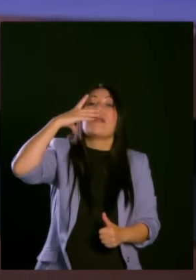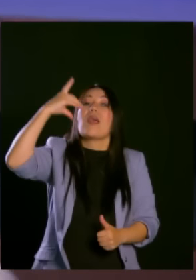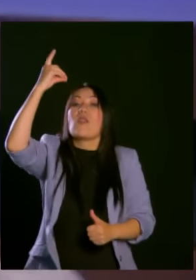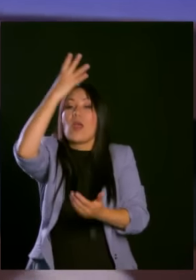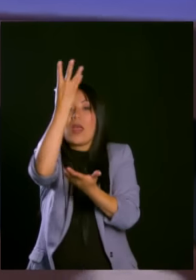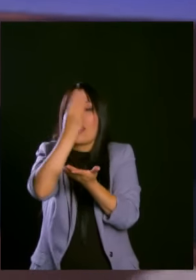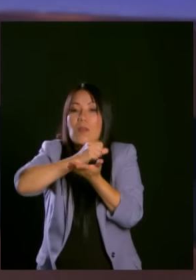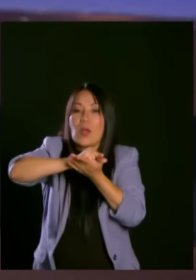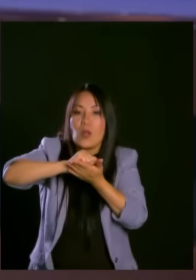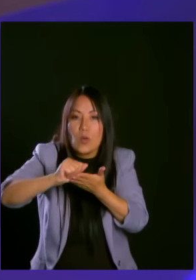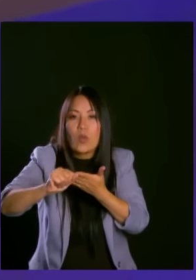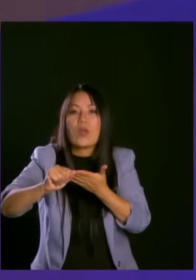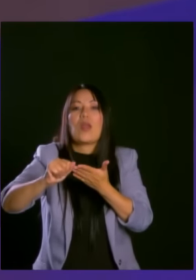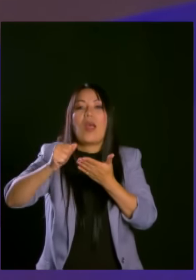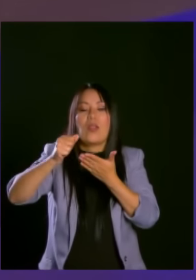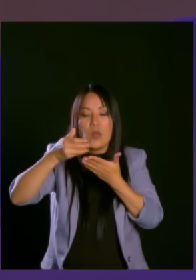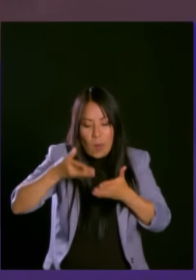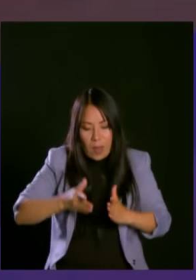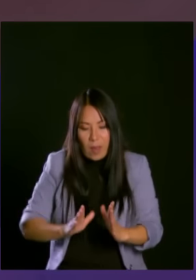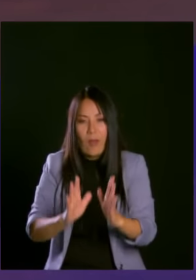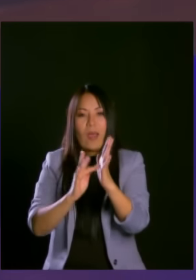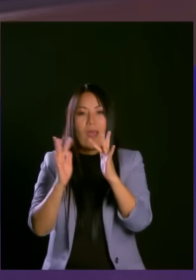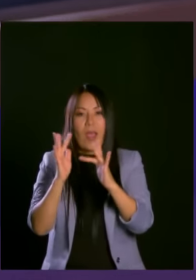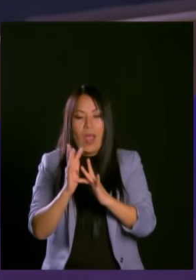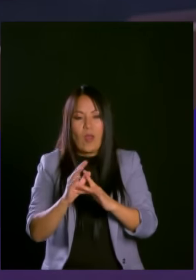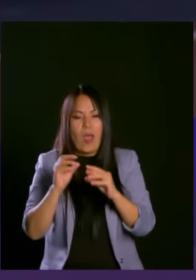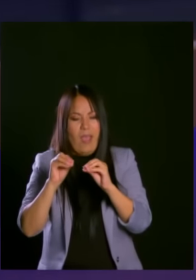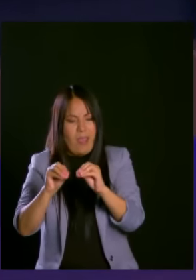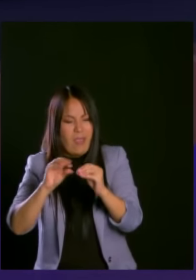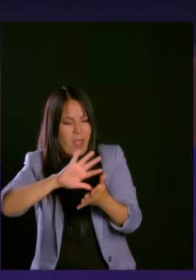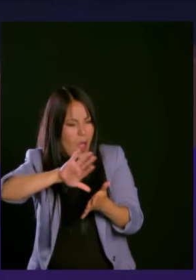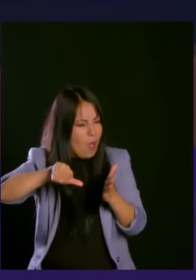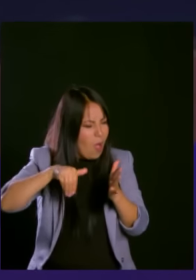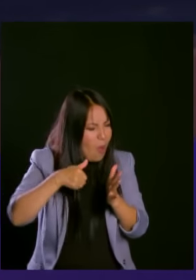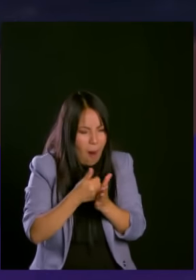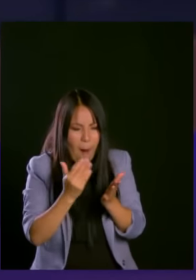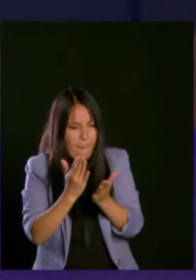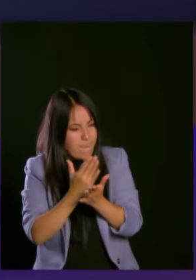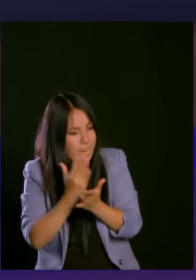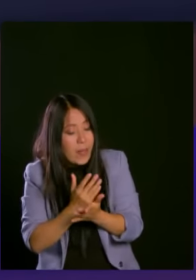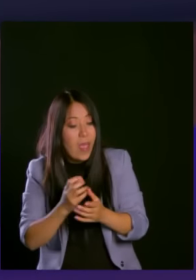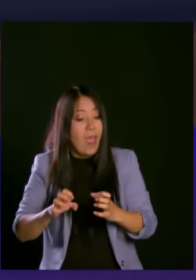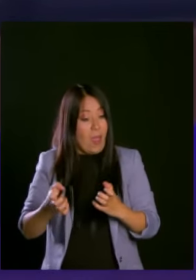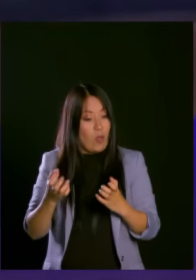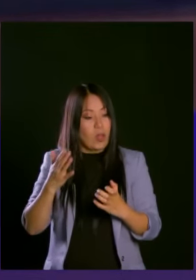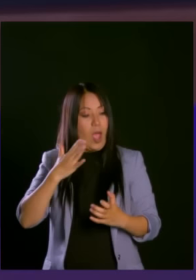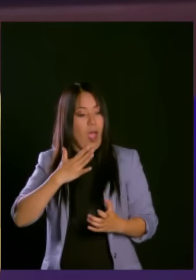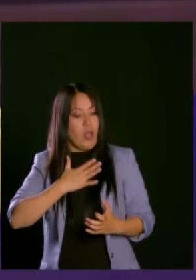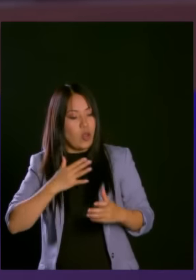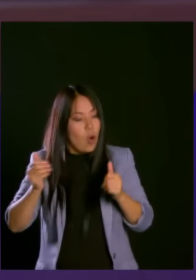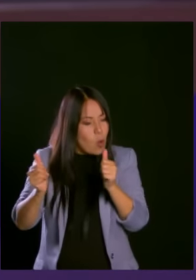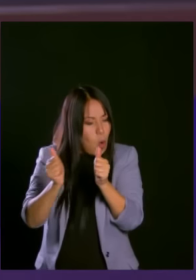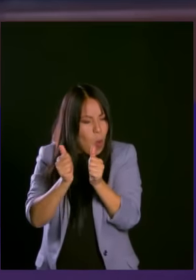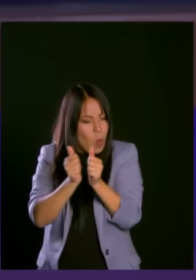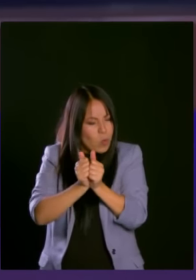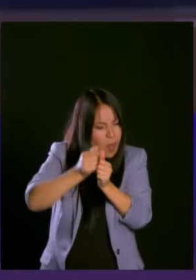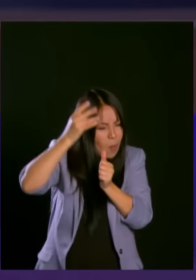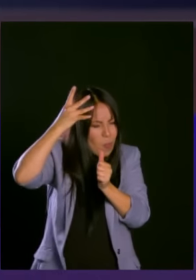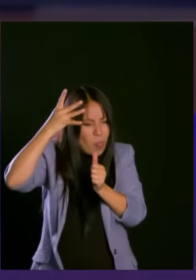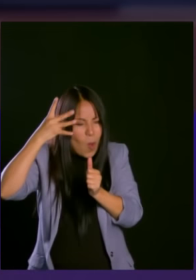guarden todas las cosas que os he mandado. Y he aquí, yo estoy con ustedes todos los días hasta